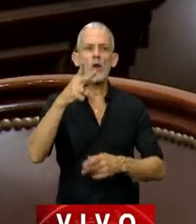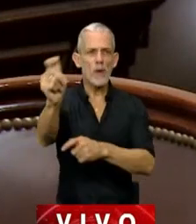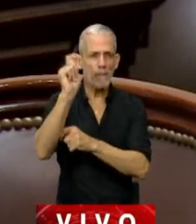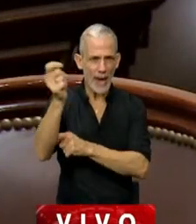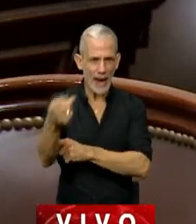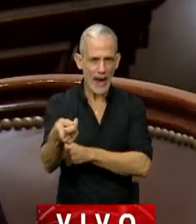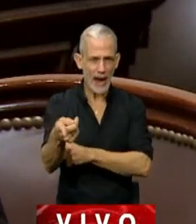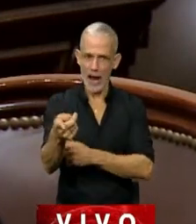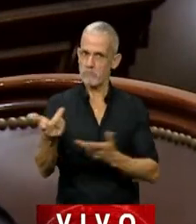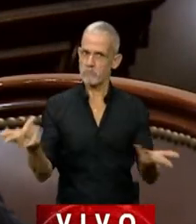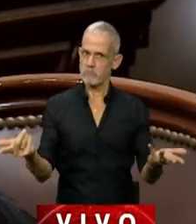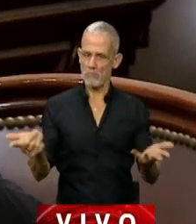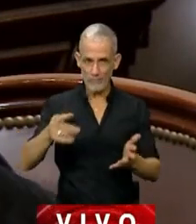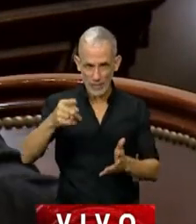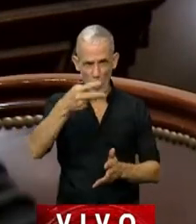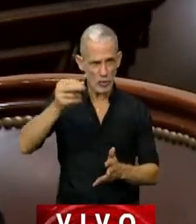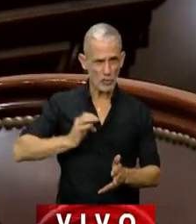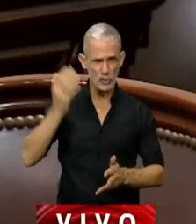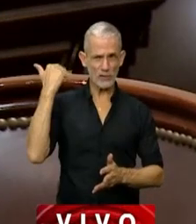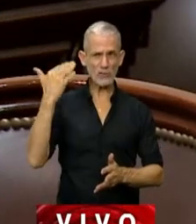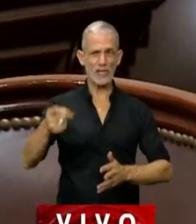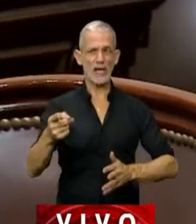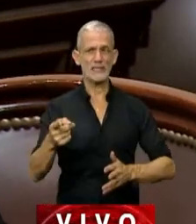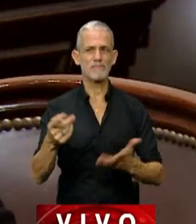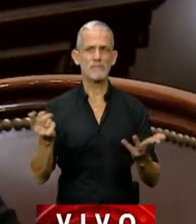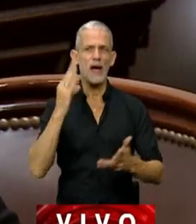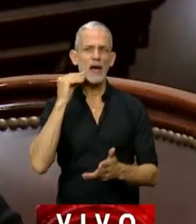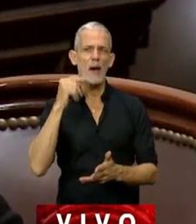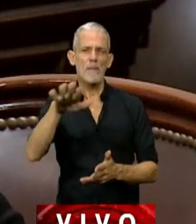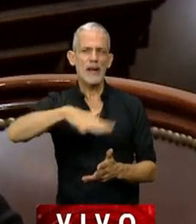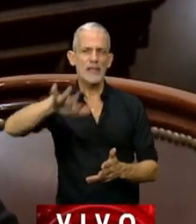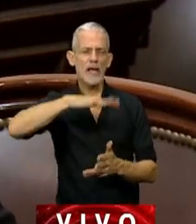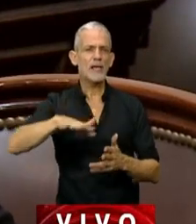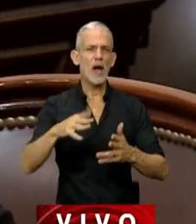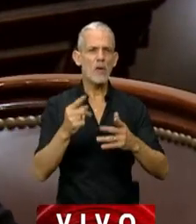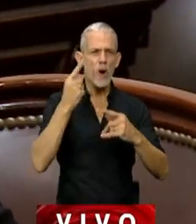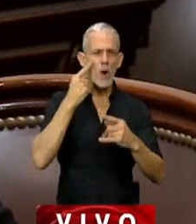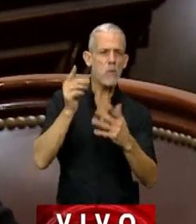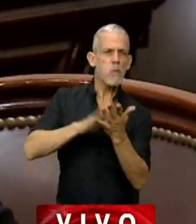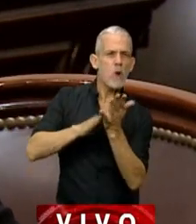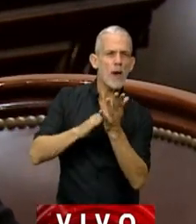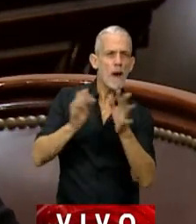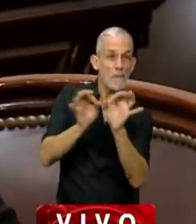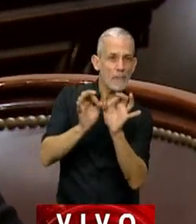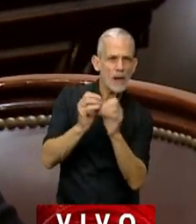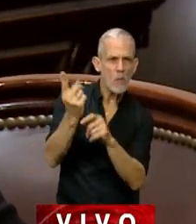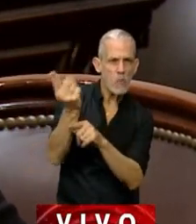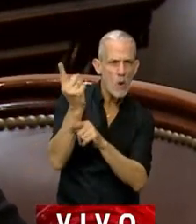pesca, que hace 2 años Gran Bretaña hizo ensayos misilísticos en